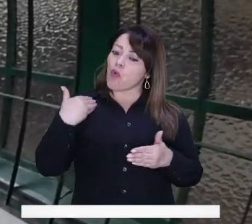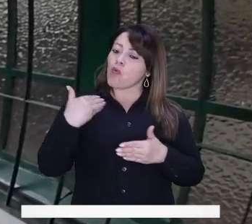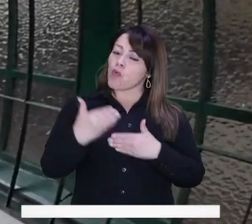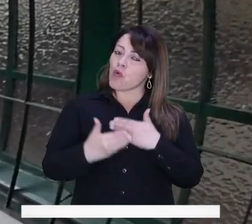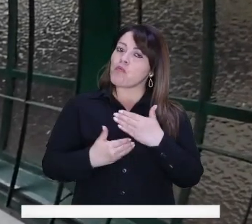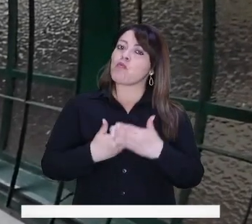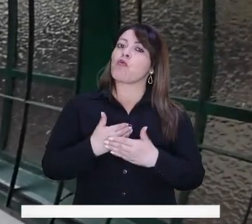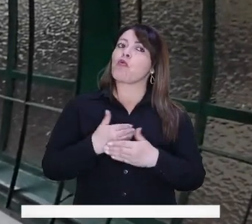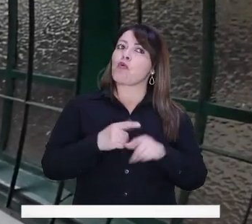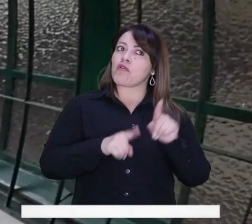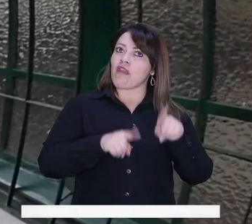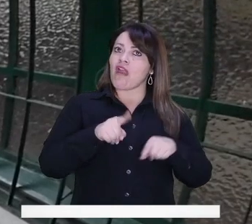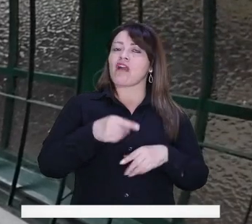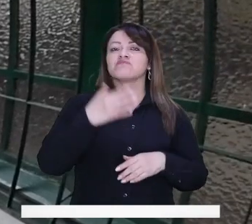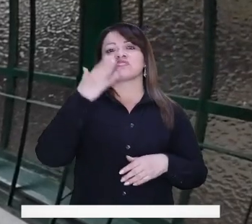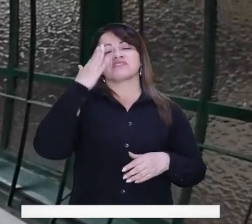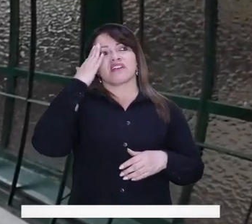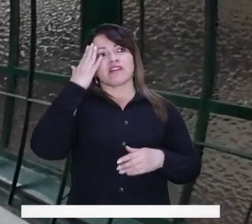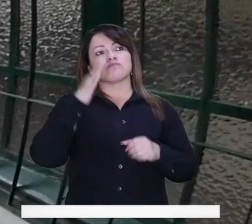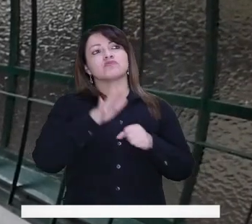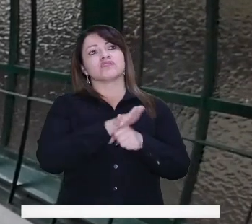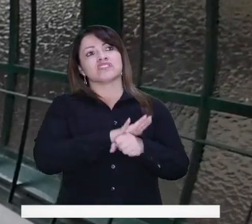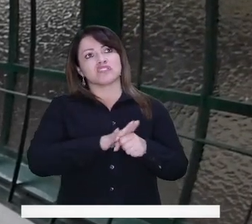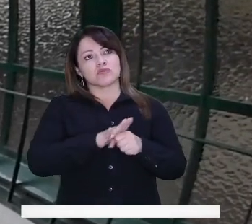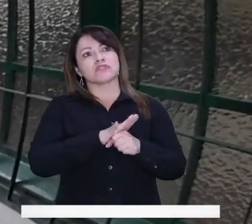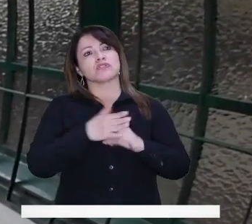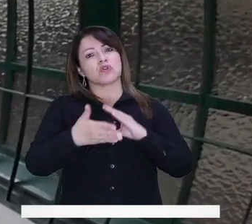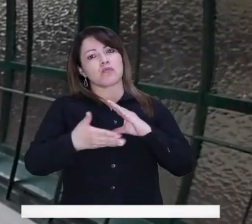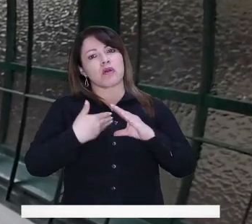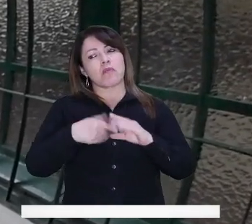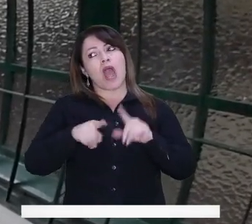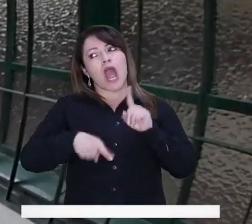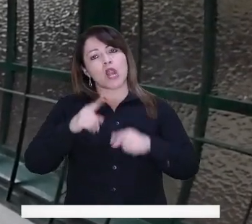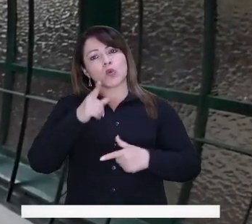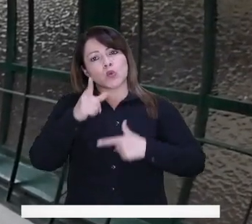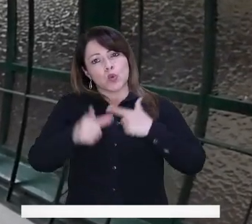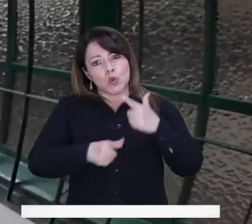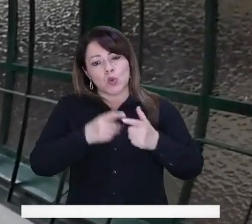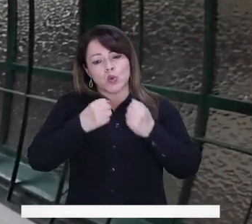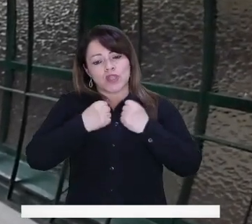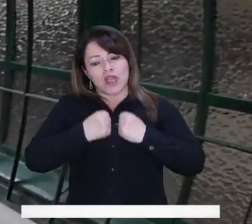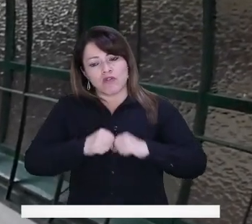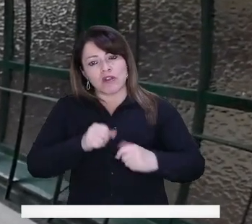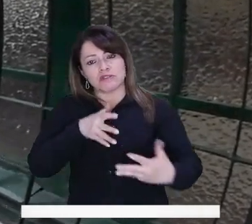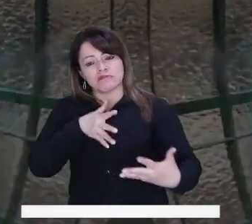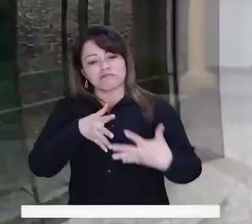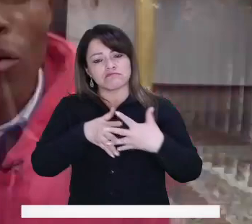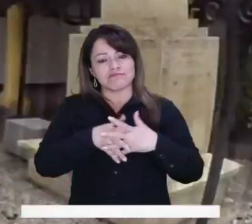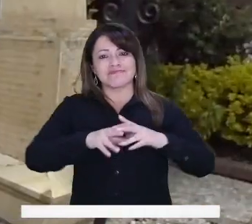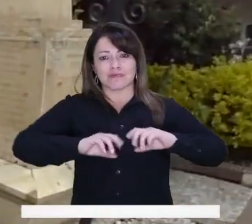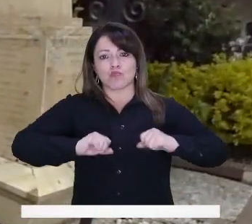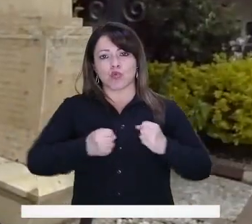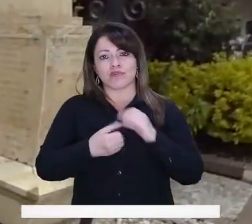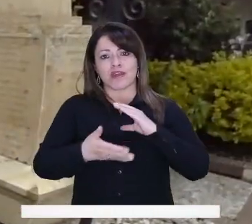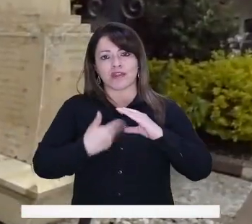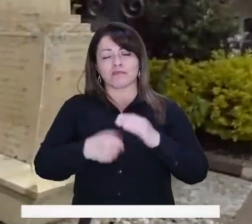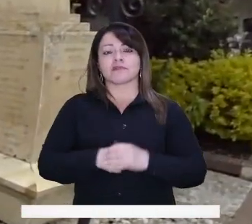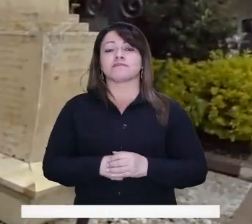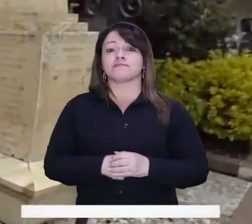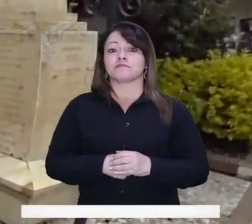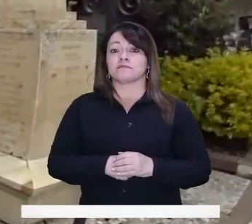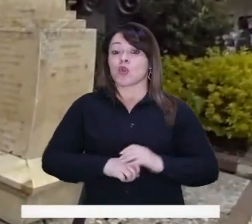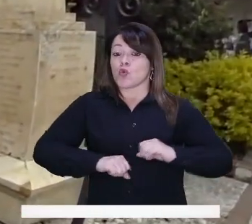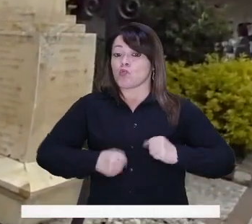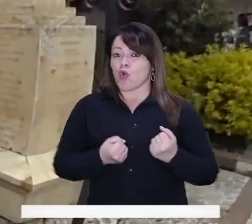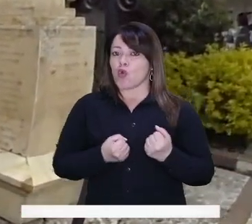reconociendo esa problemática. Se hacen esfuerzos para adaptarnos al cambio climático en Bogotá. Bogotá es la ciudad